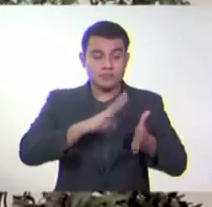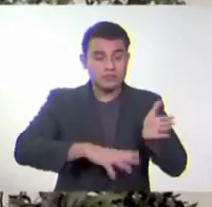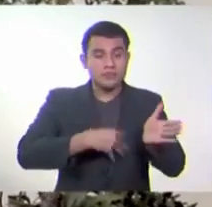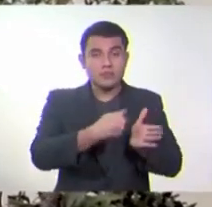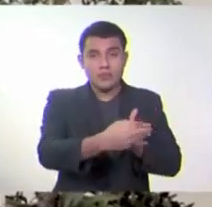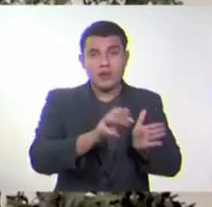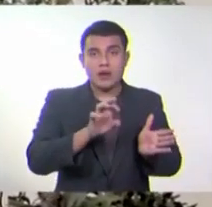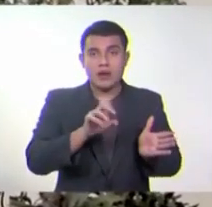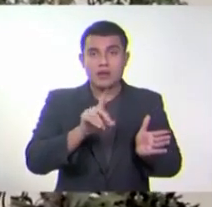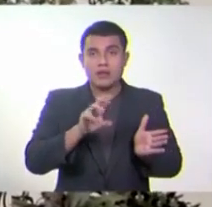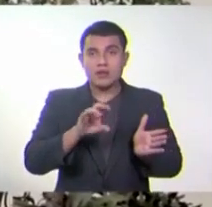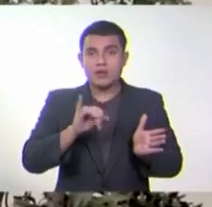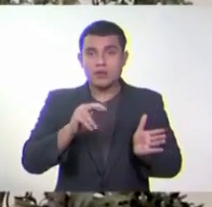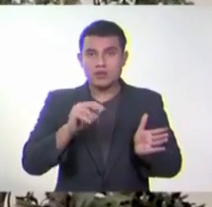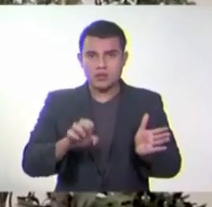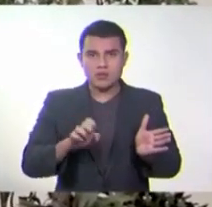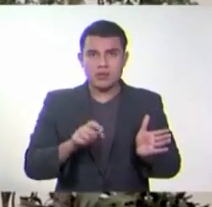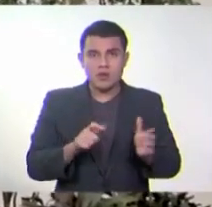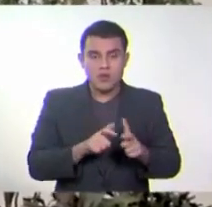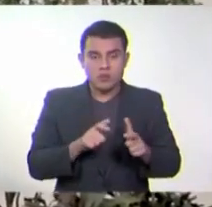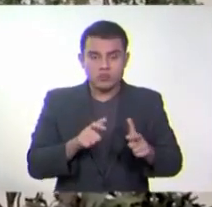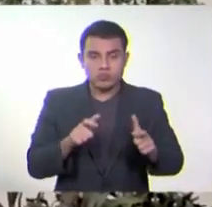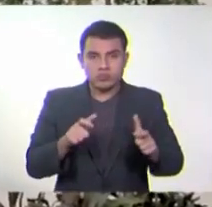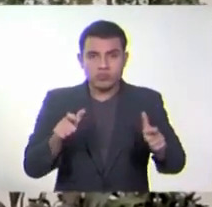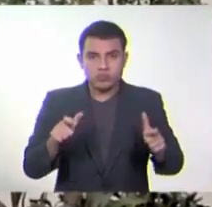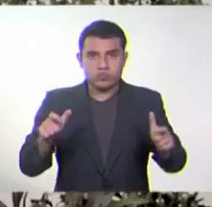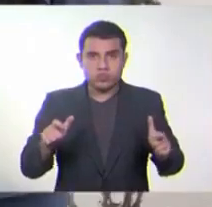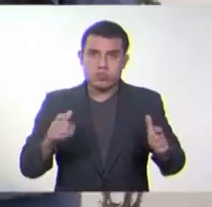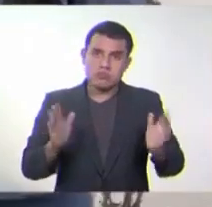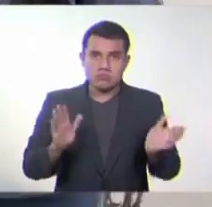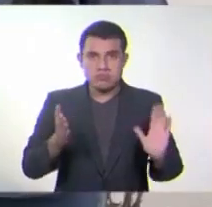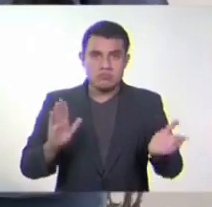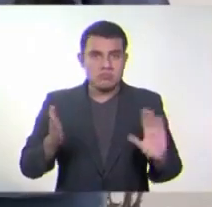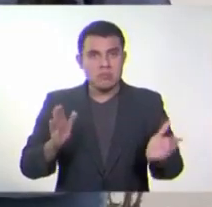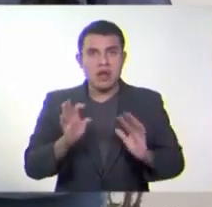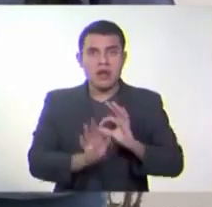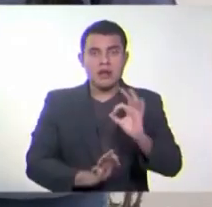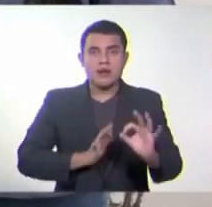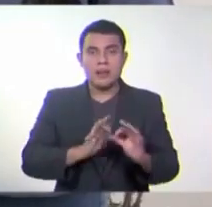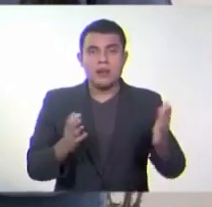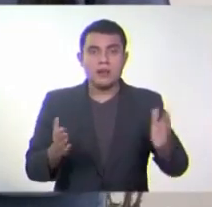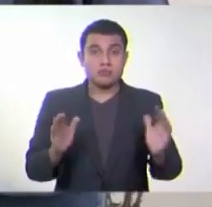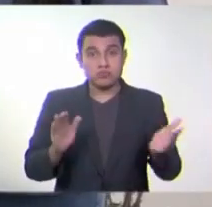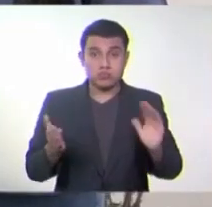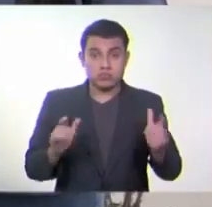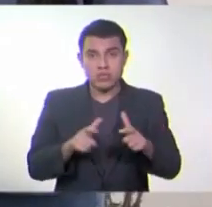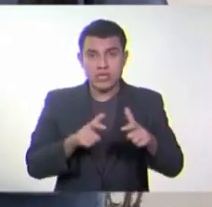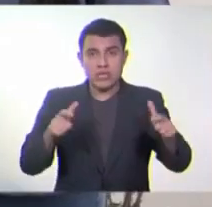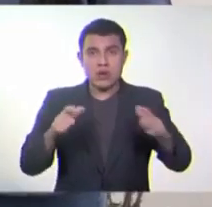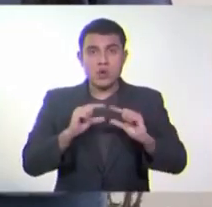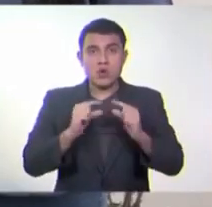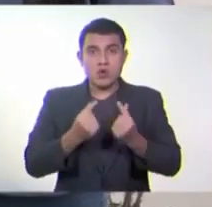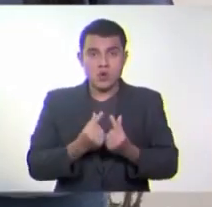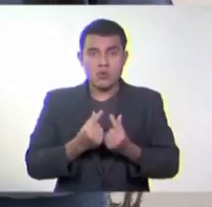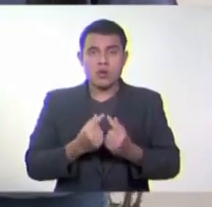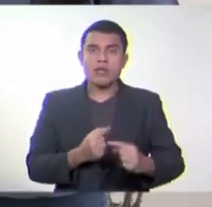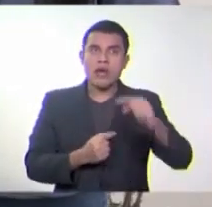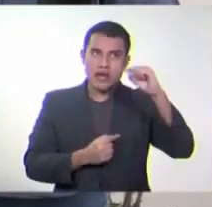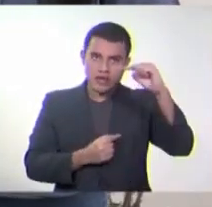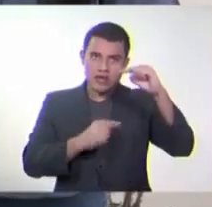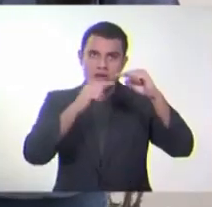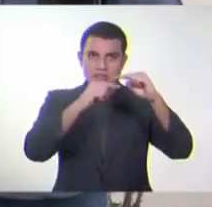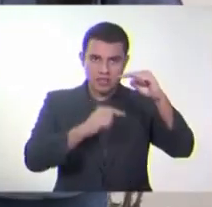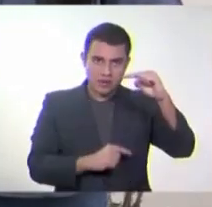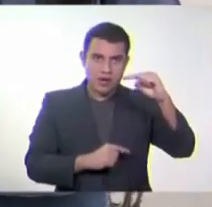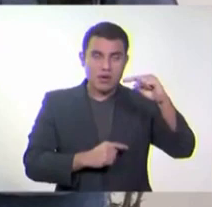aumenta muy similar al radio atómico. Aumenta en un grupo de arriba hacia abajo y